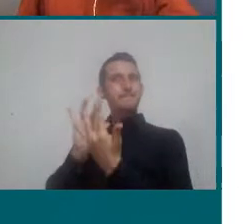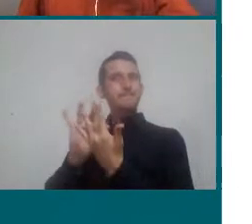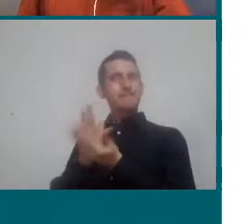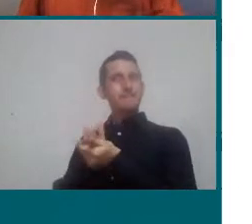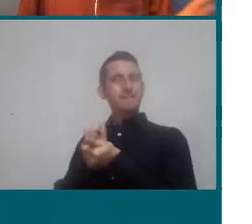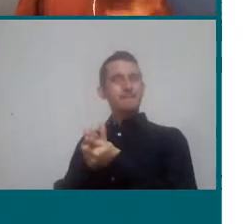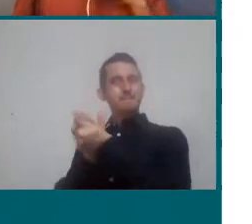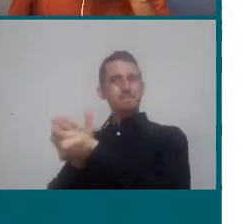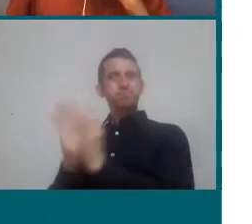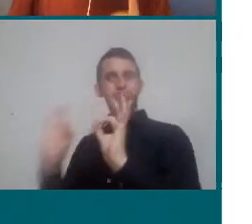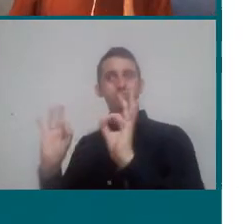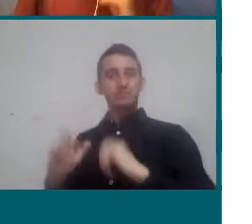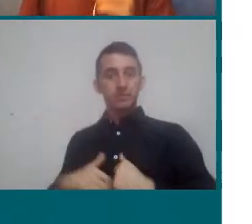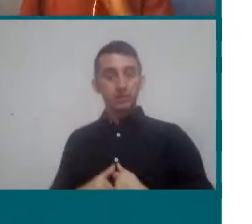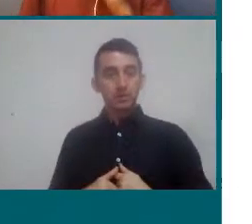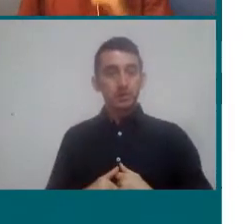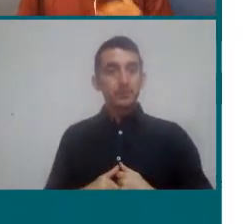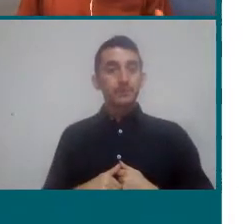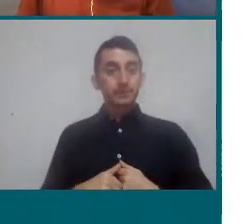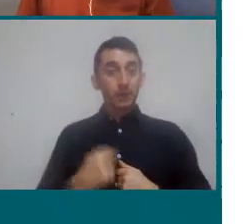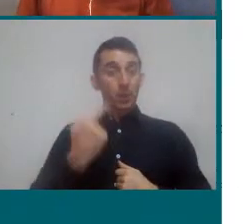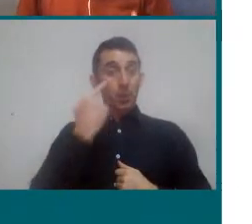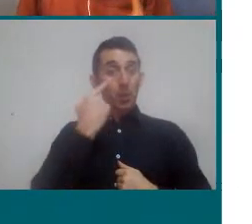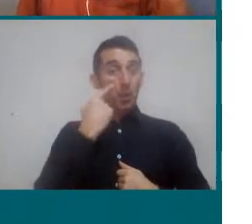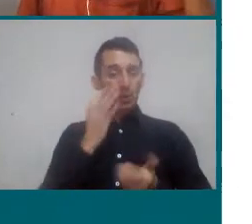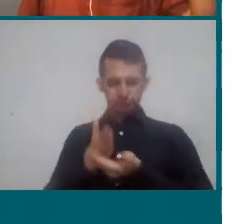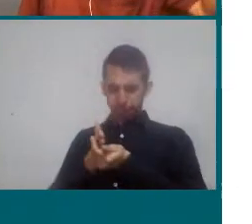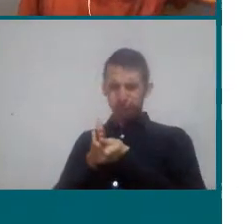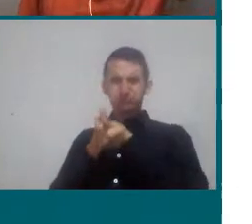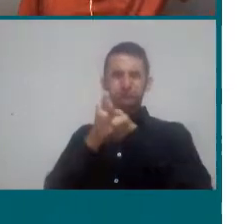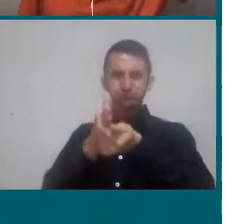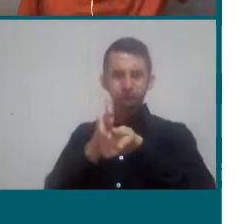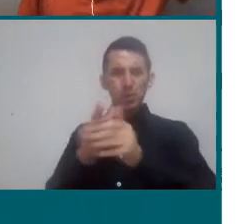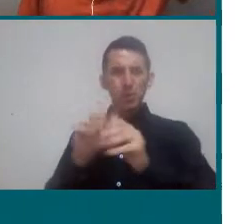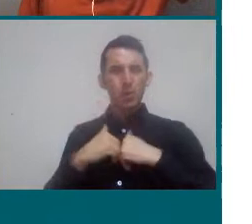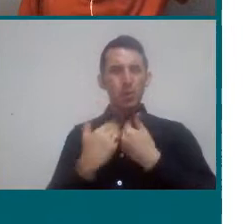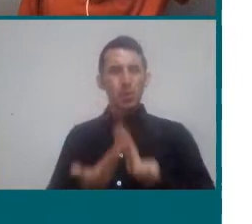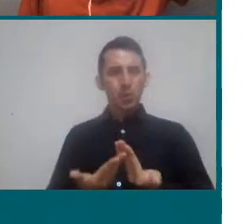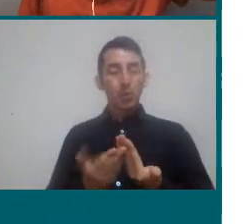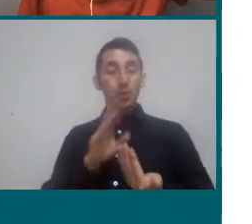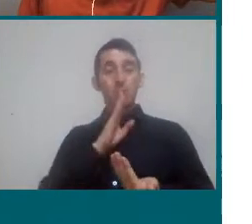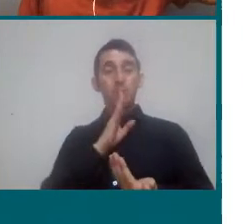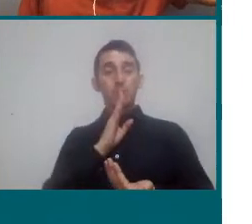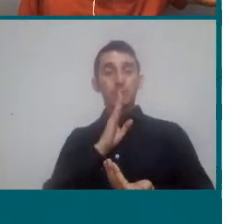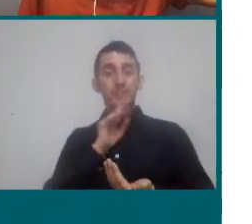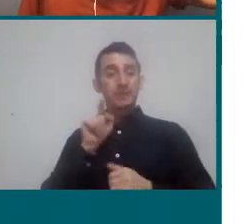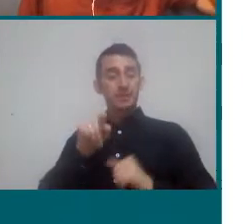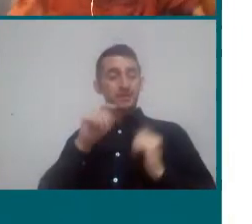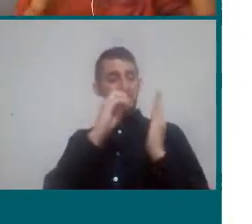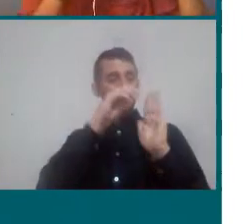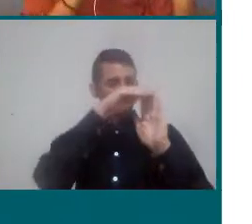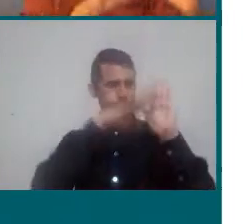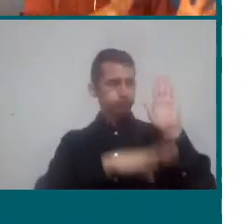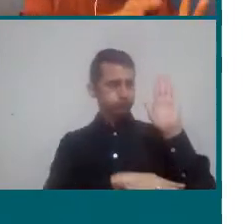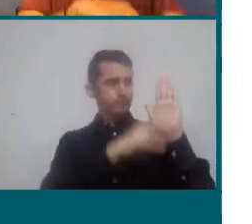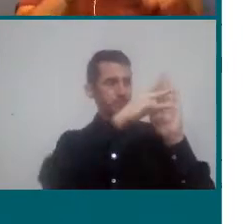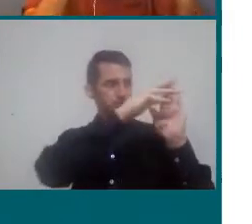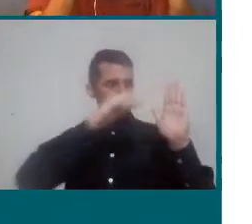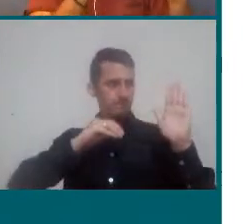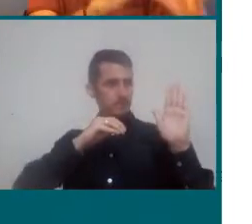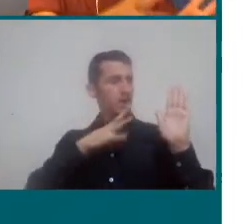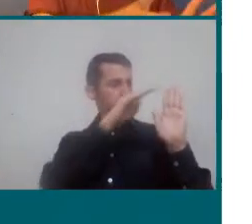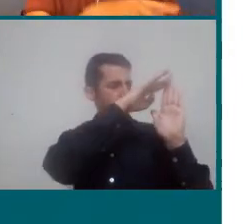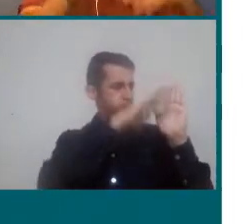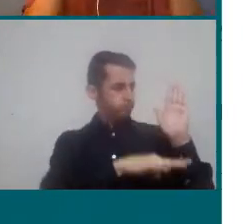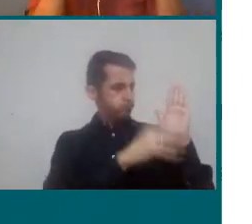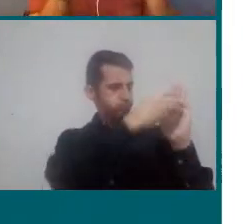en el aula. Y fijaros que estoy hablando de metodología cuando he hecho una concreción curricular anteriormente súper importante. He cogido mi currículum,